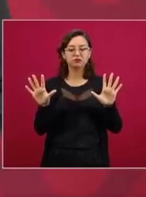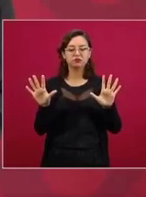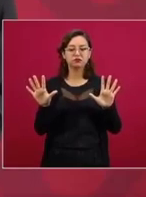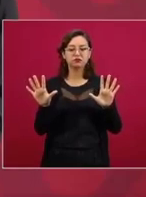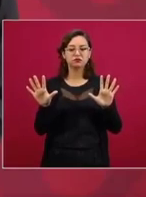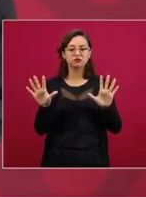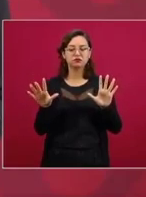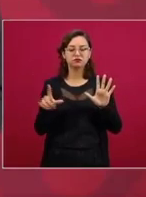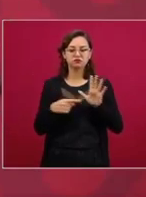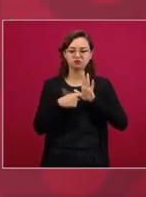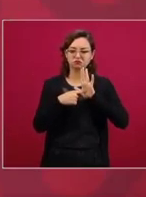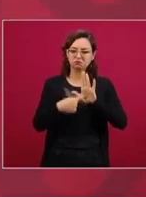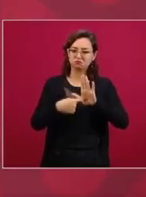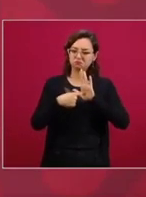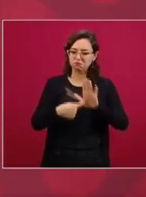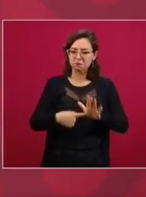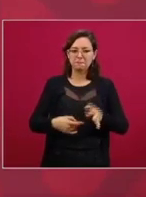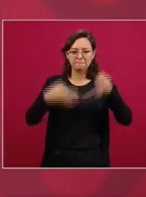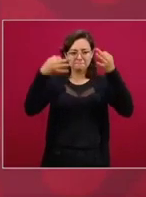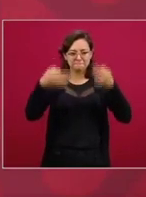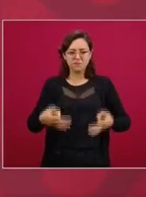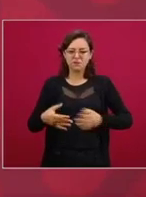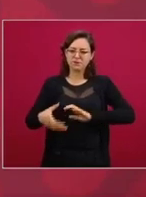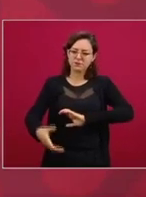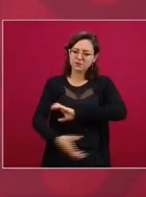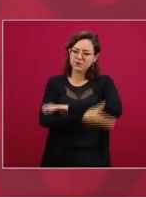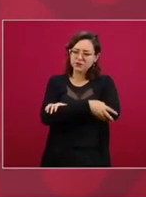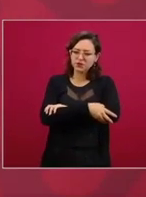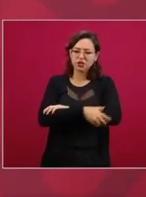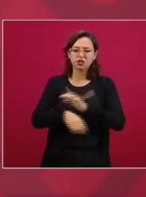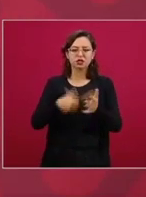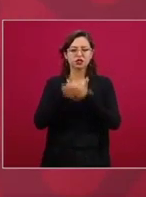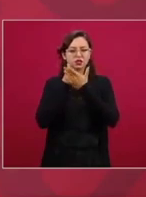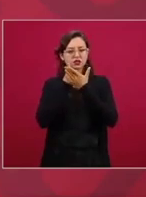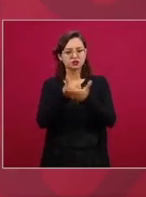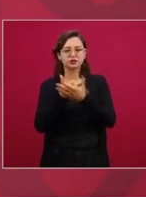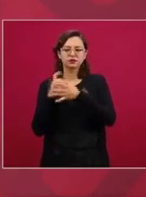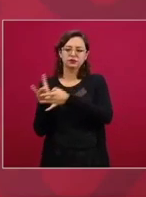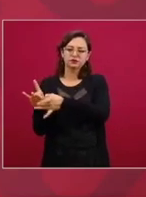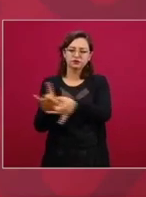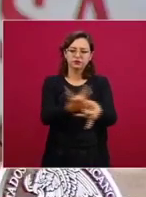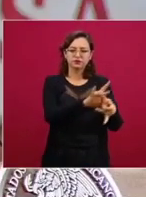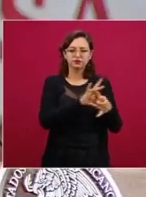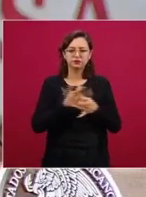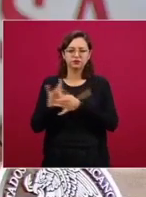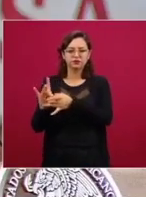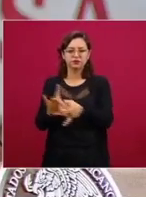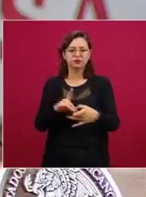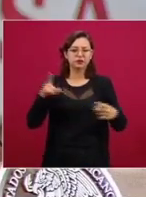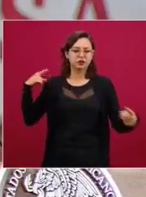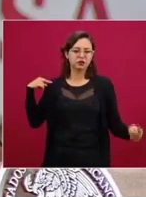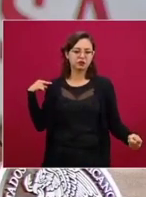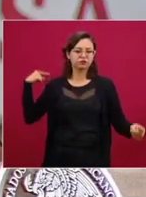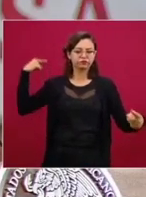sigamos dando el ejemplo de solidaridad. Vientos. De fraternidad. Gracias, gracias por el dato. Como ha